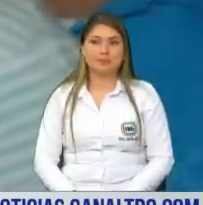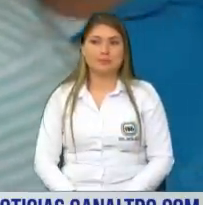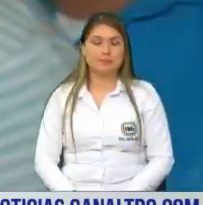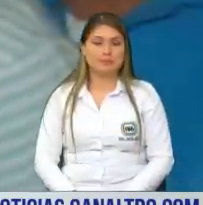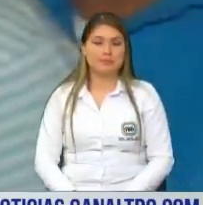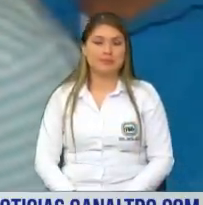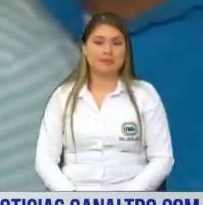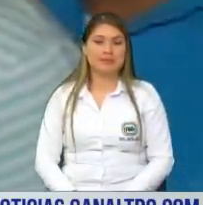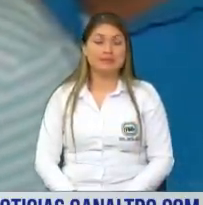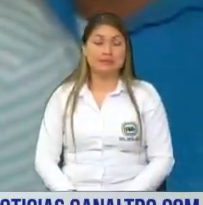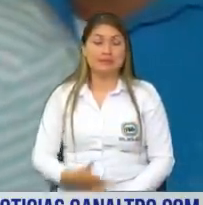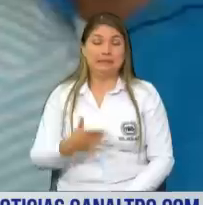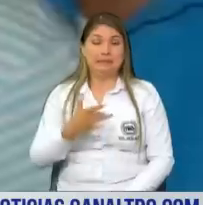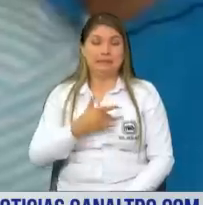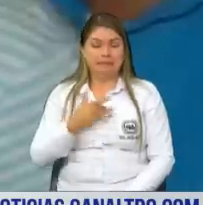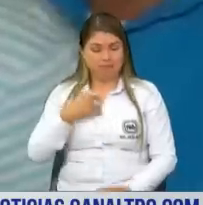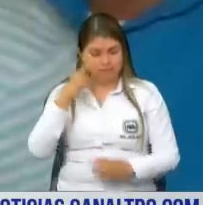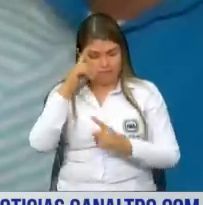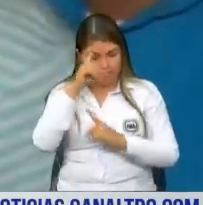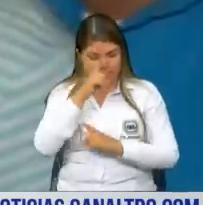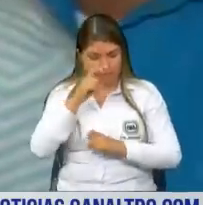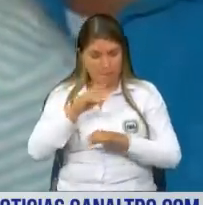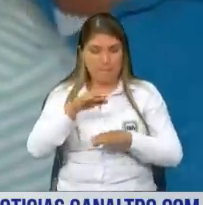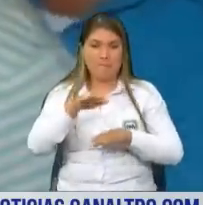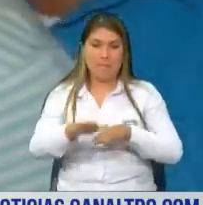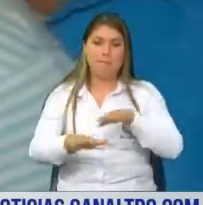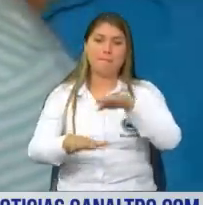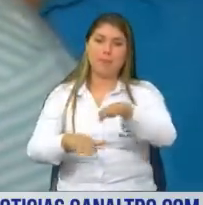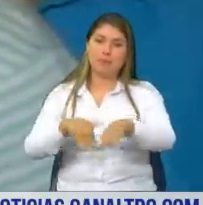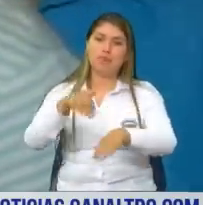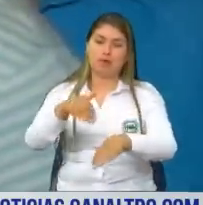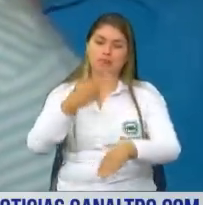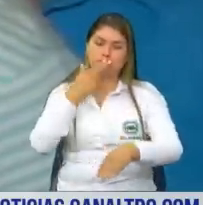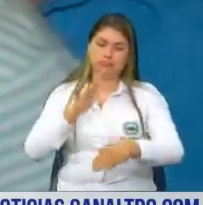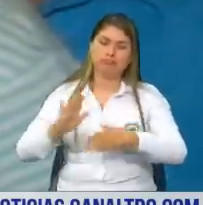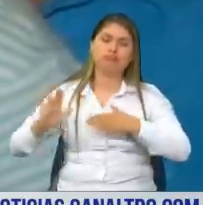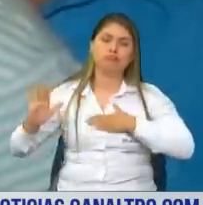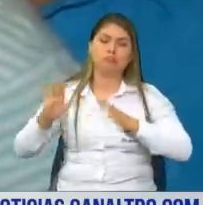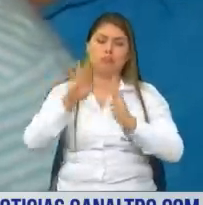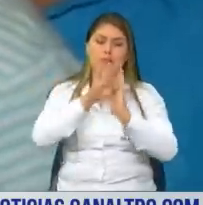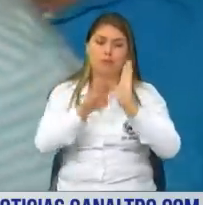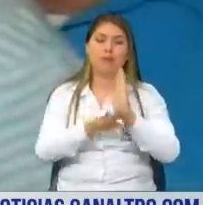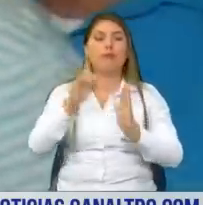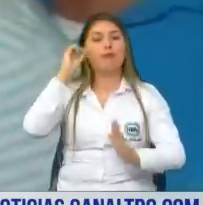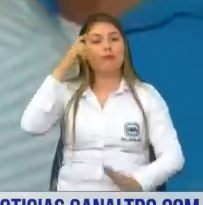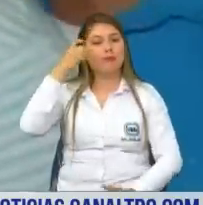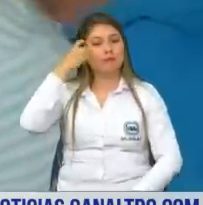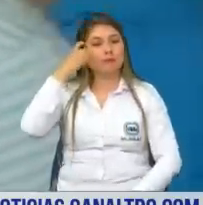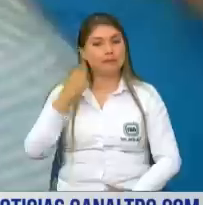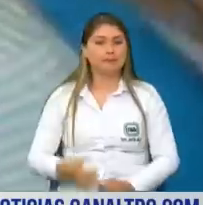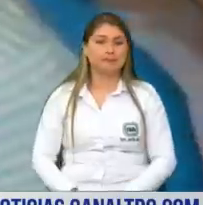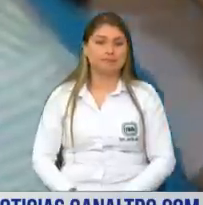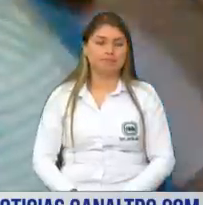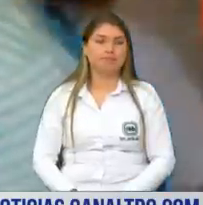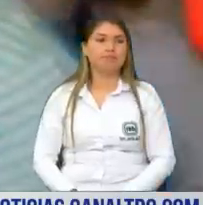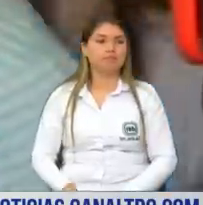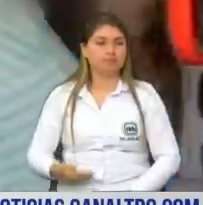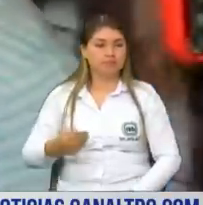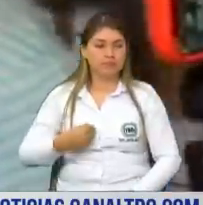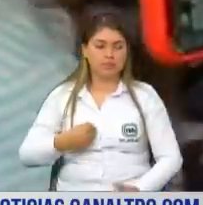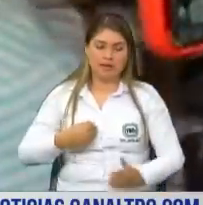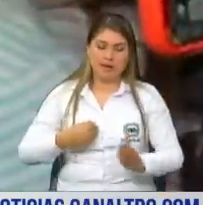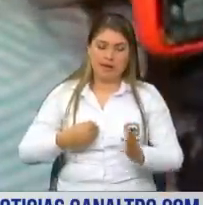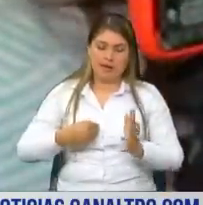un momento muy grande de reflexión sobre el paso a paso que nos hemos comprometido en un programa de gobierno hemos venido escribiendo